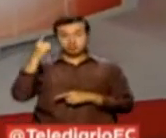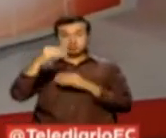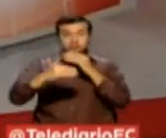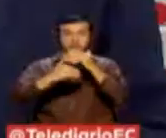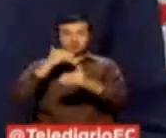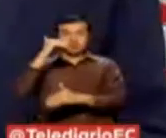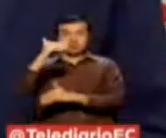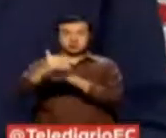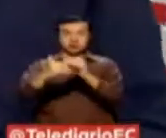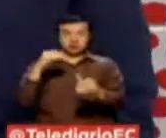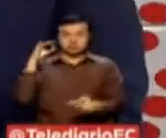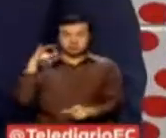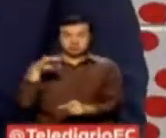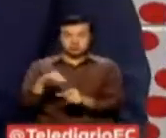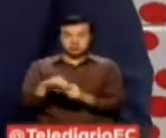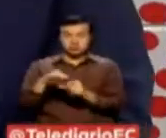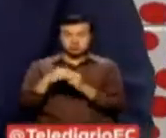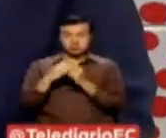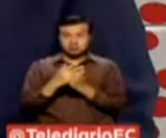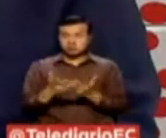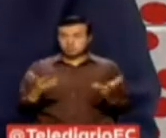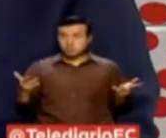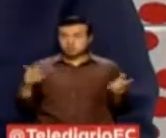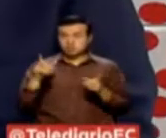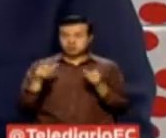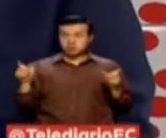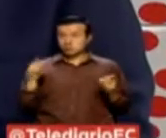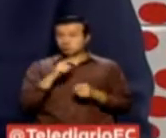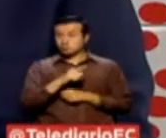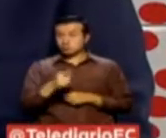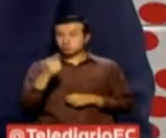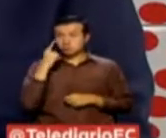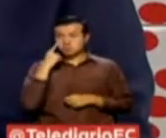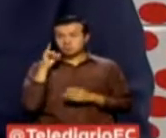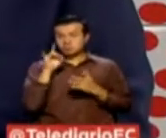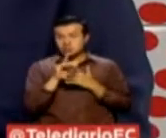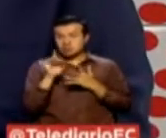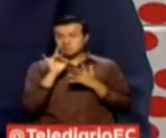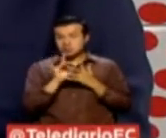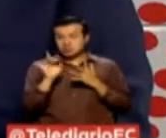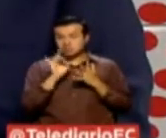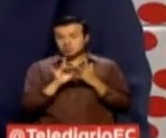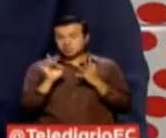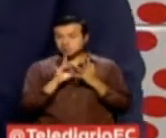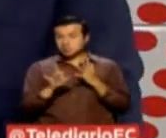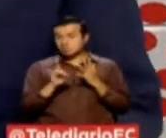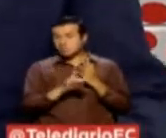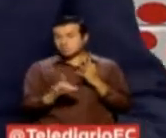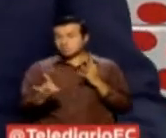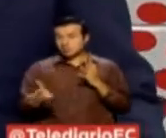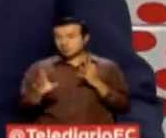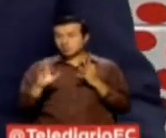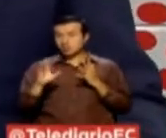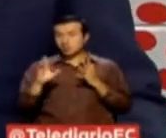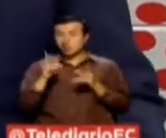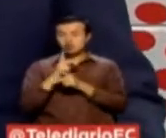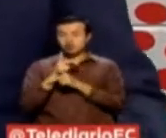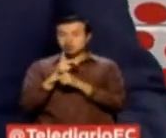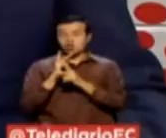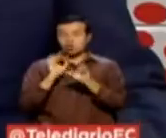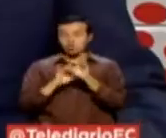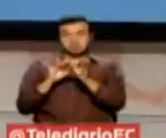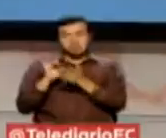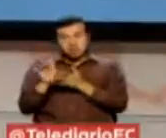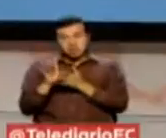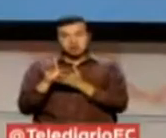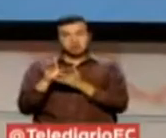proceso electoral en el que se consulte a los ciudadanos respecto de la eliminación del Consejo de Participación Ciudadana y Control Social?